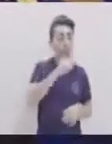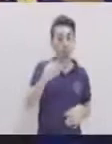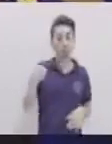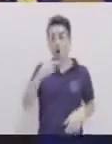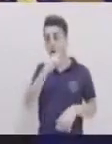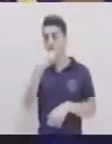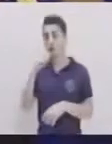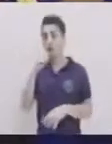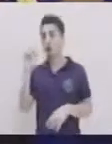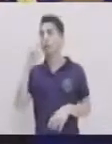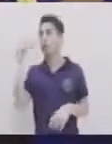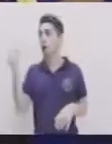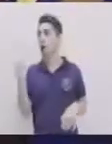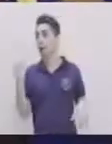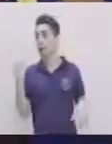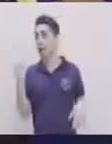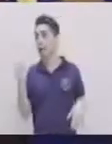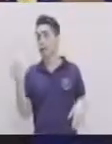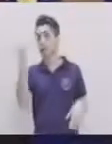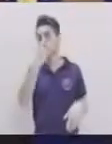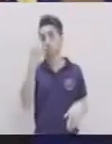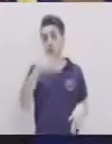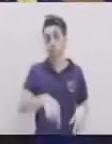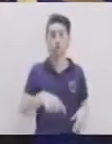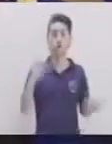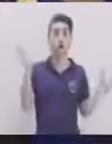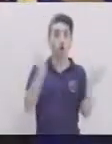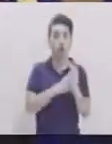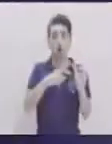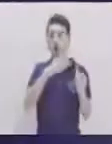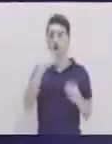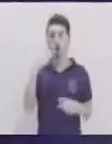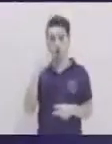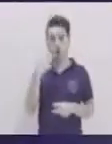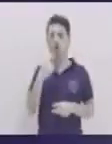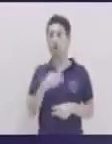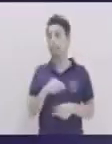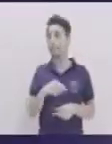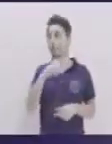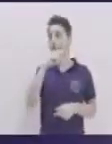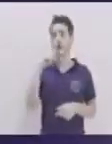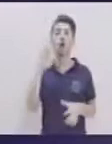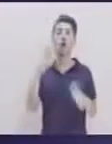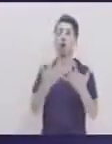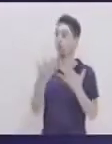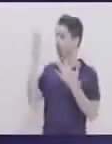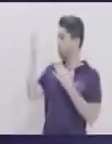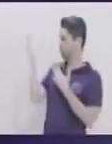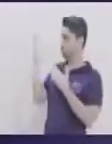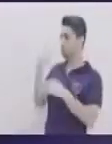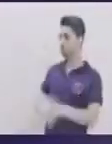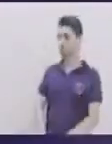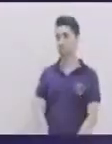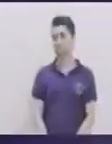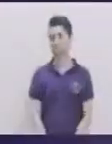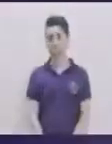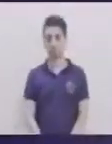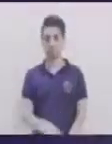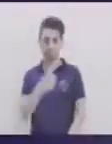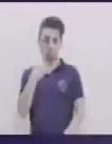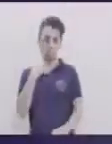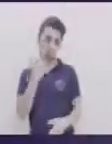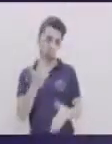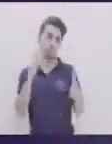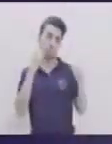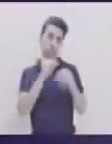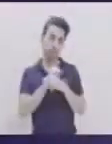Y es porque este punto cardinal lo identifica el color rojo. En Xinka rojo decimos chiriri. Pueden